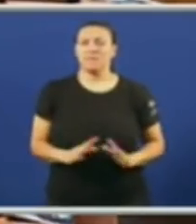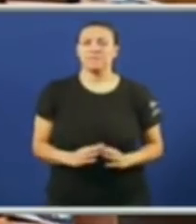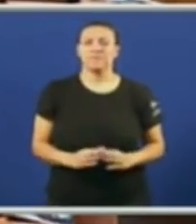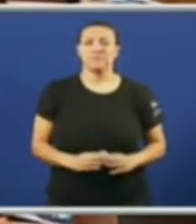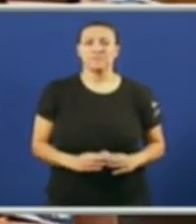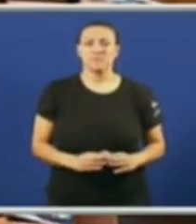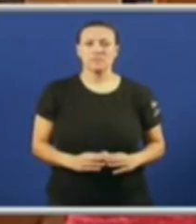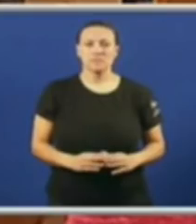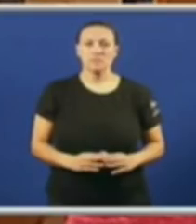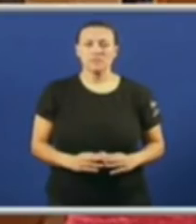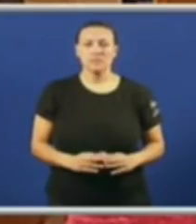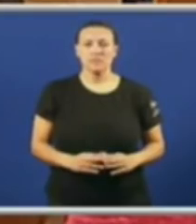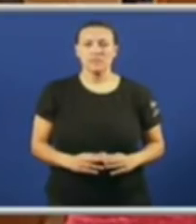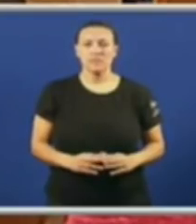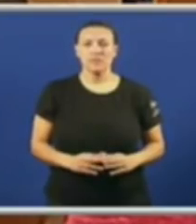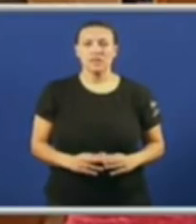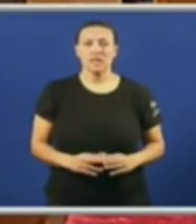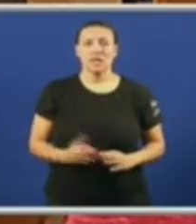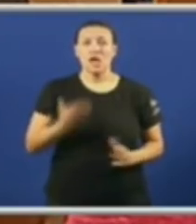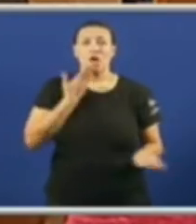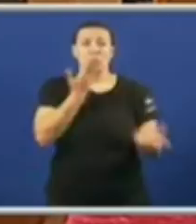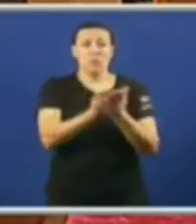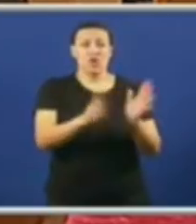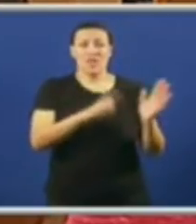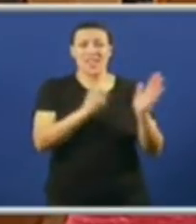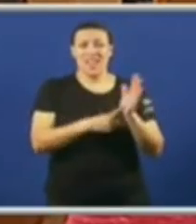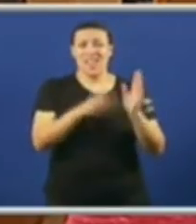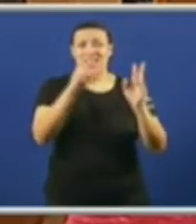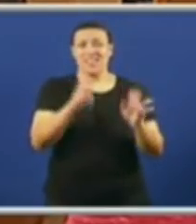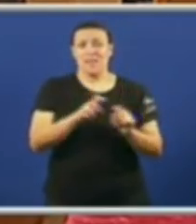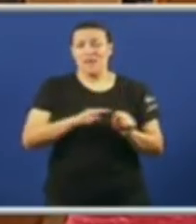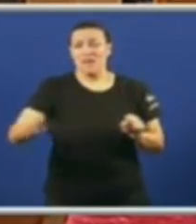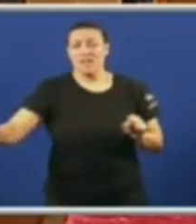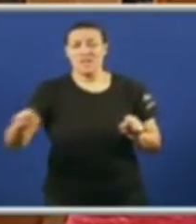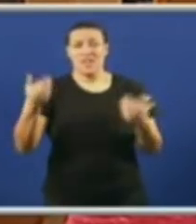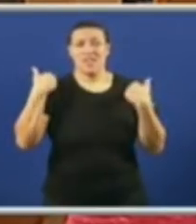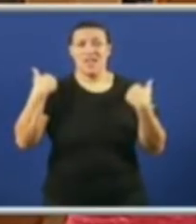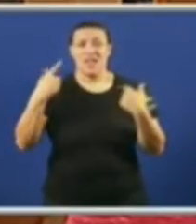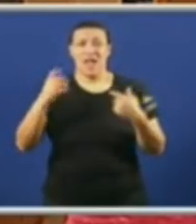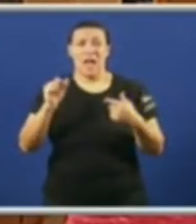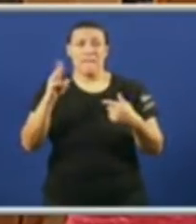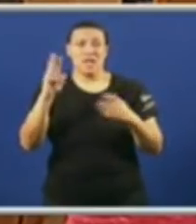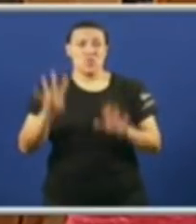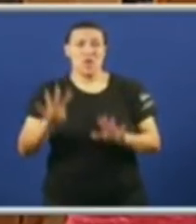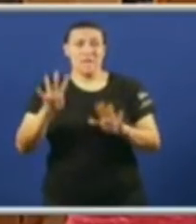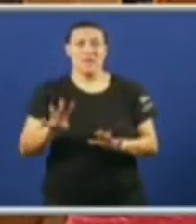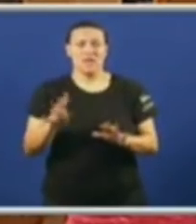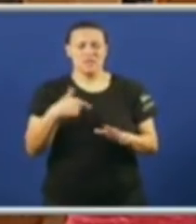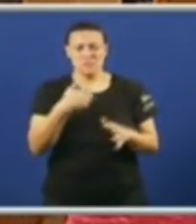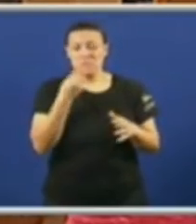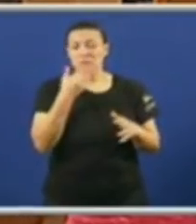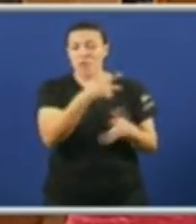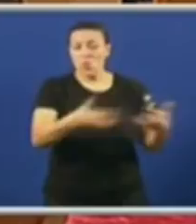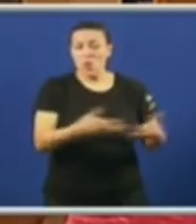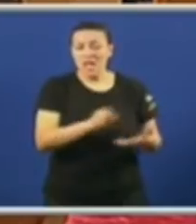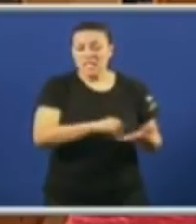a proposición de lei de transferencia da AP9 creo que non ten unha soa liña escrita por vostede. E esa